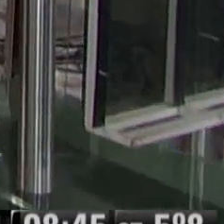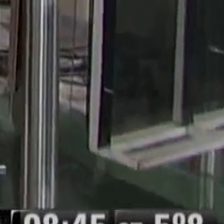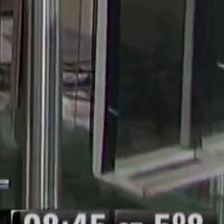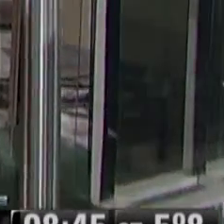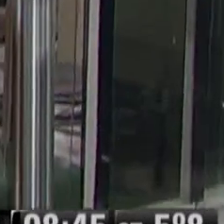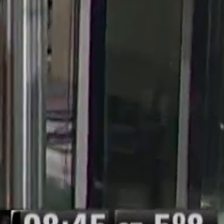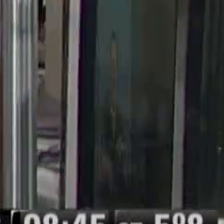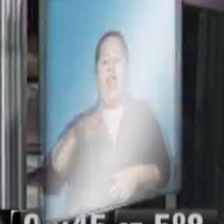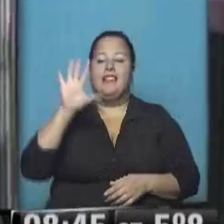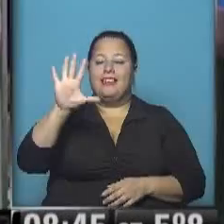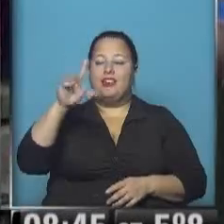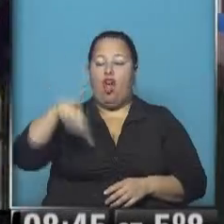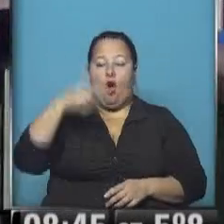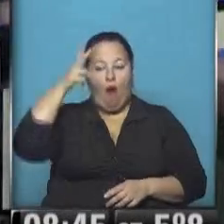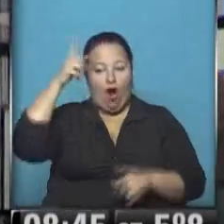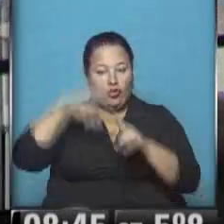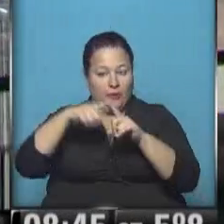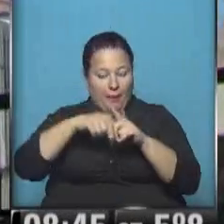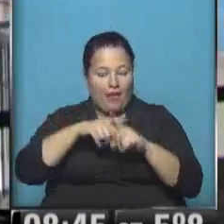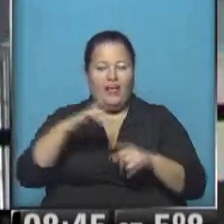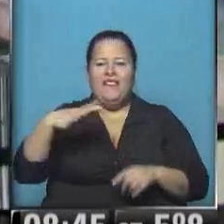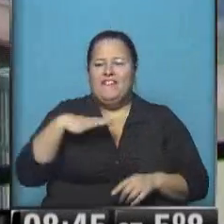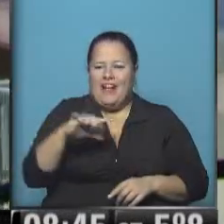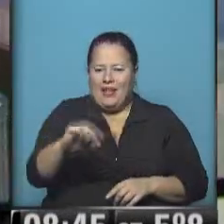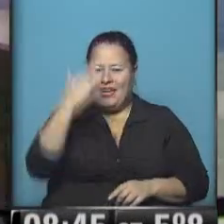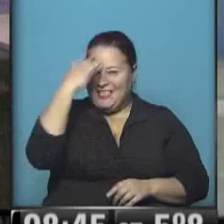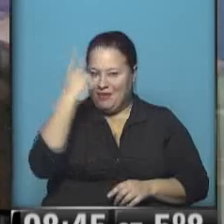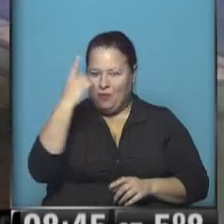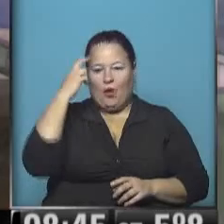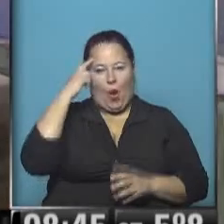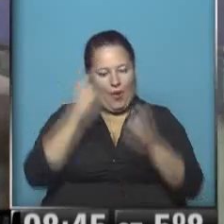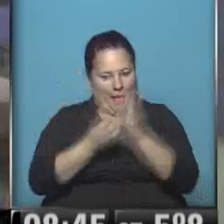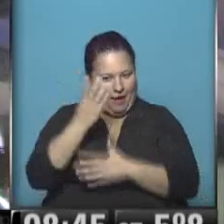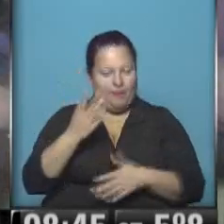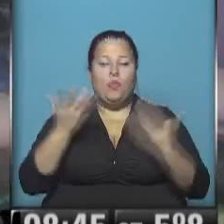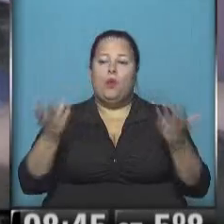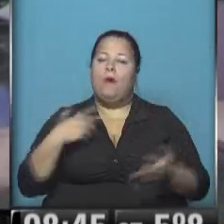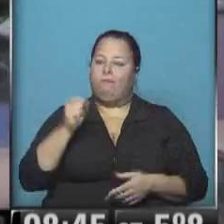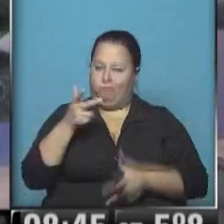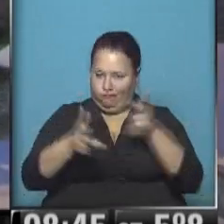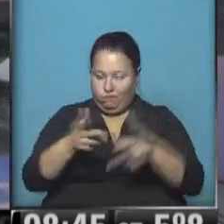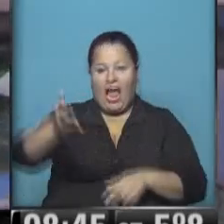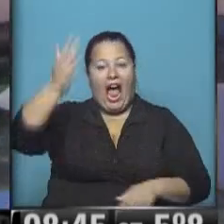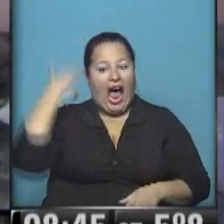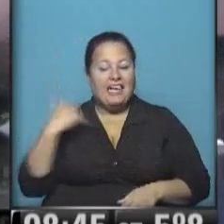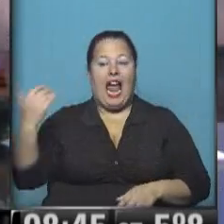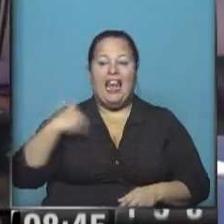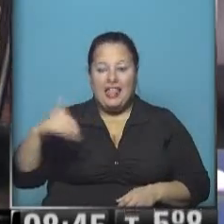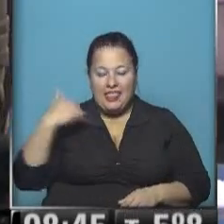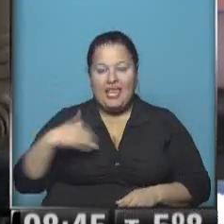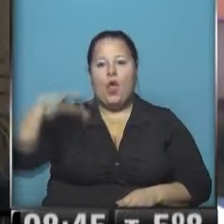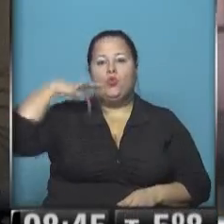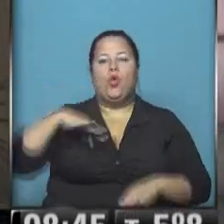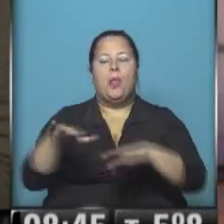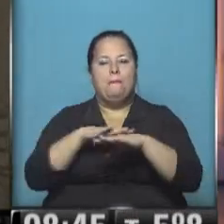La mañana se presenta con 5 grados 8 décimas cuando faltan apenas 15 minutos para las 9. Bueno, ya lo mencionamos, desde ayer Argentina tiene el